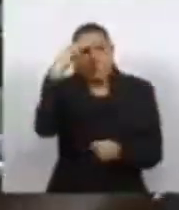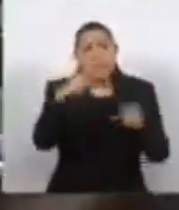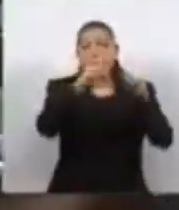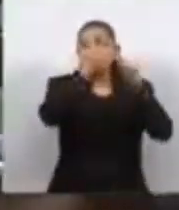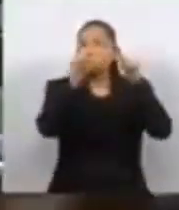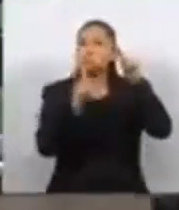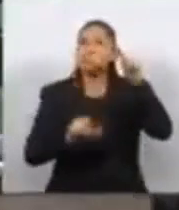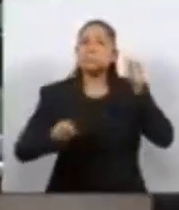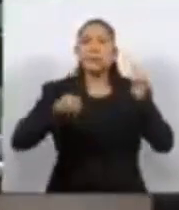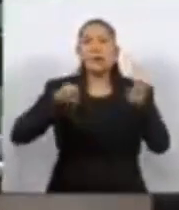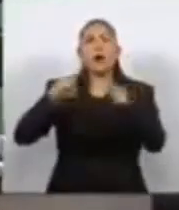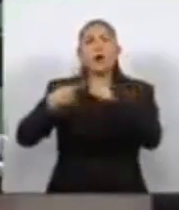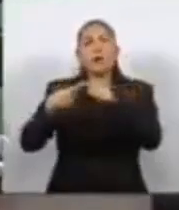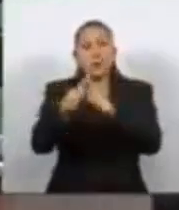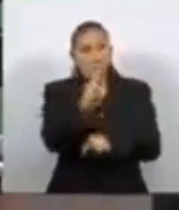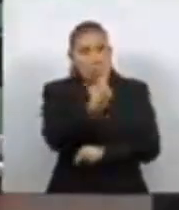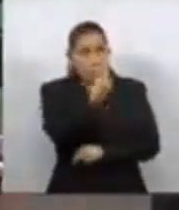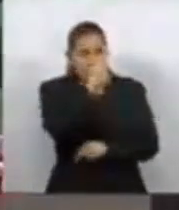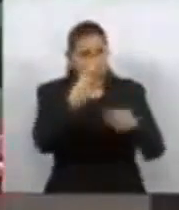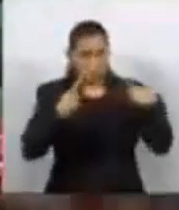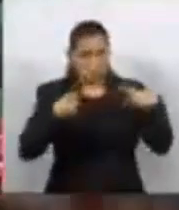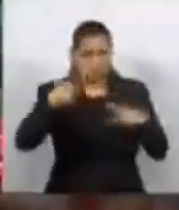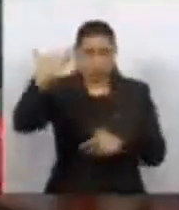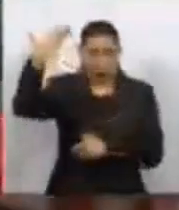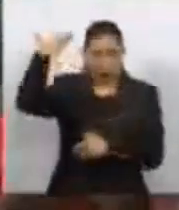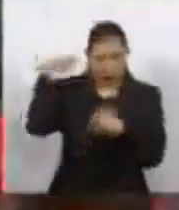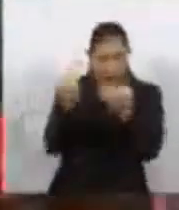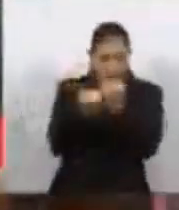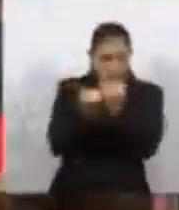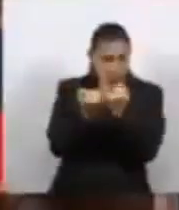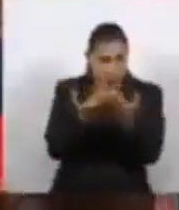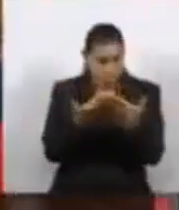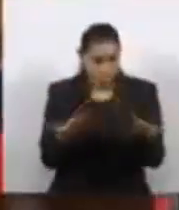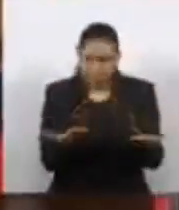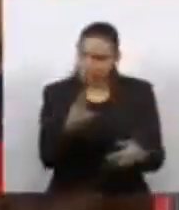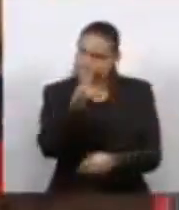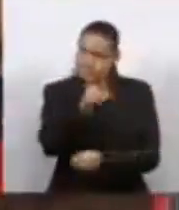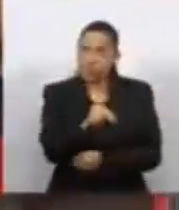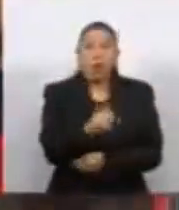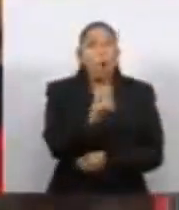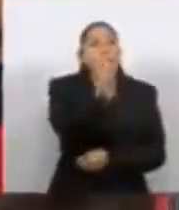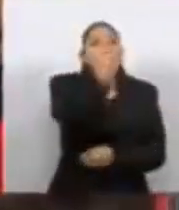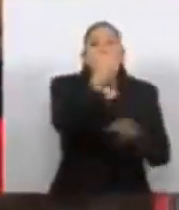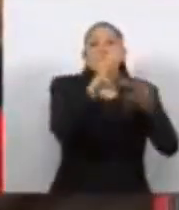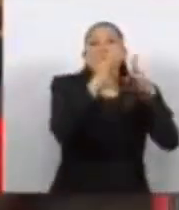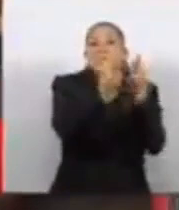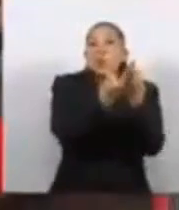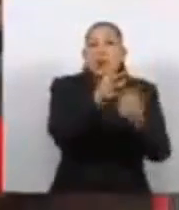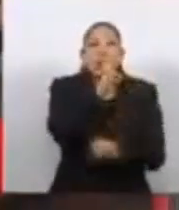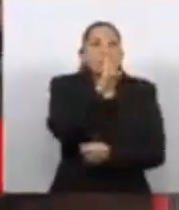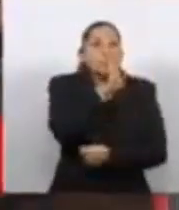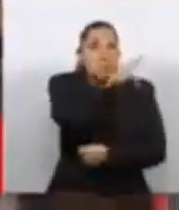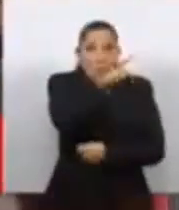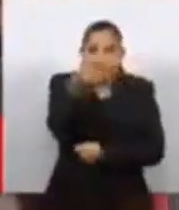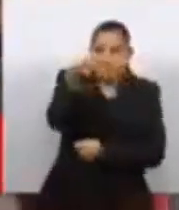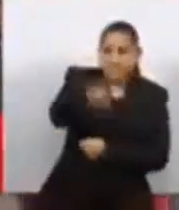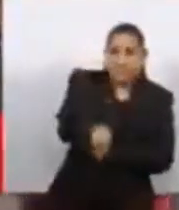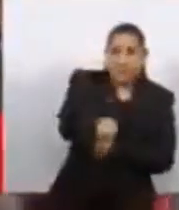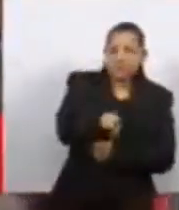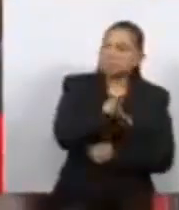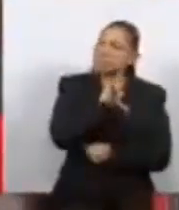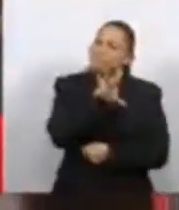puede convertirse en el país de una sola respuesta. En Movimiento Ciudadano estamos conscientes que México y el